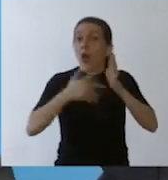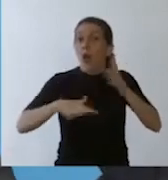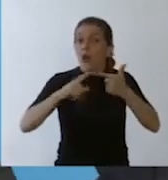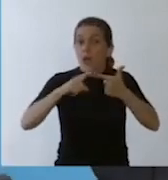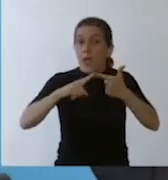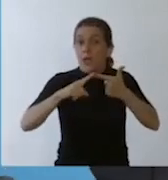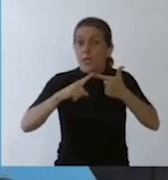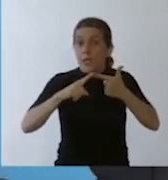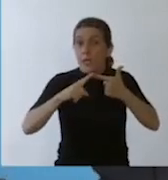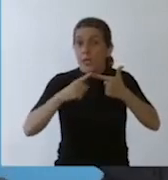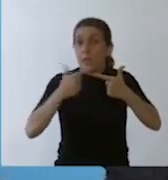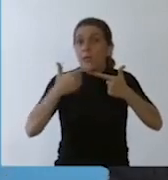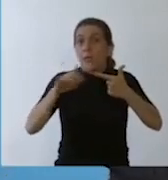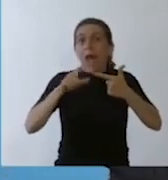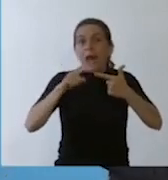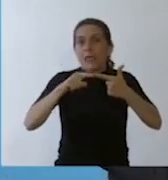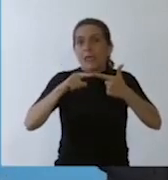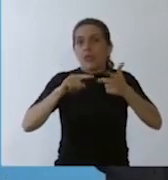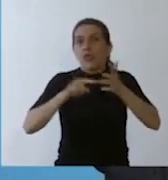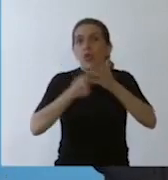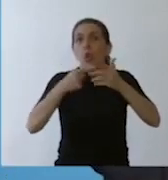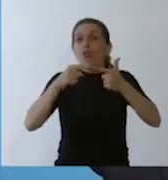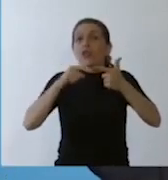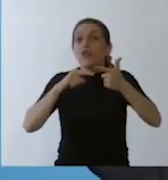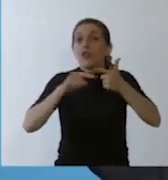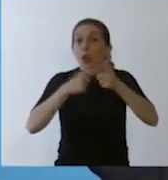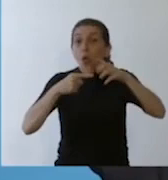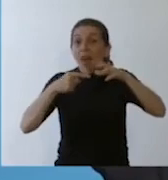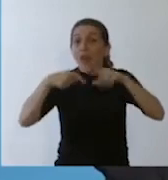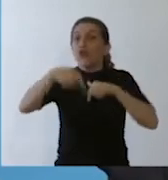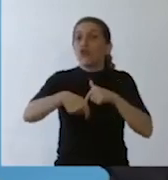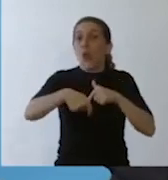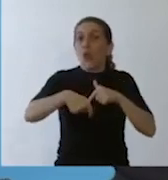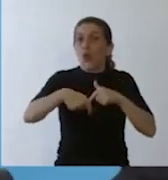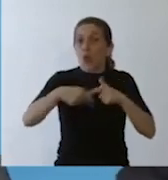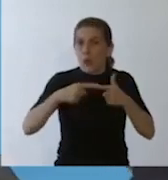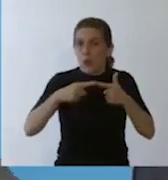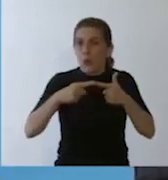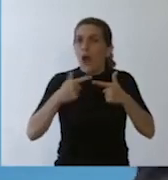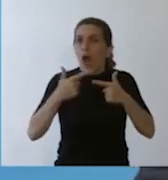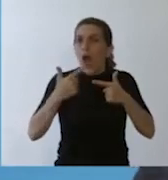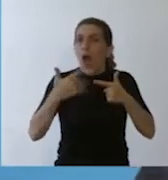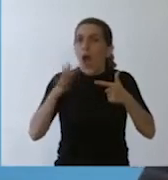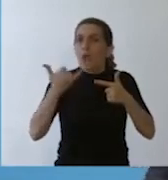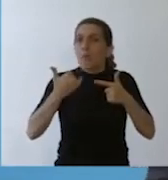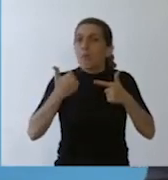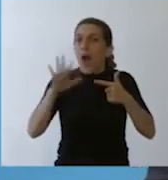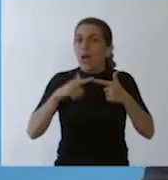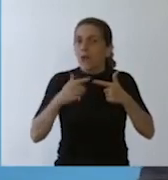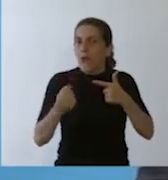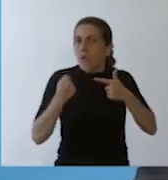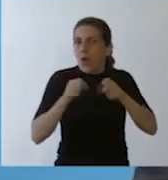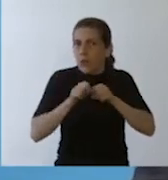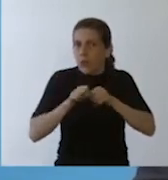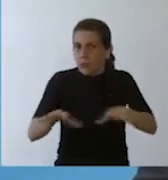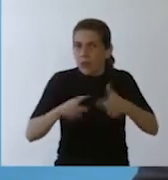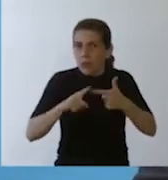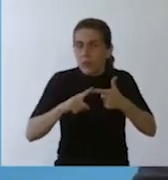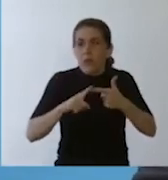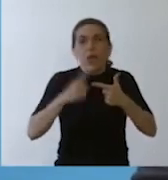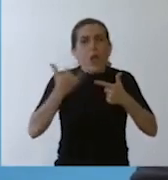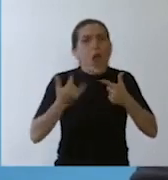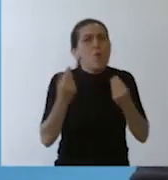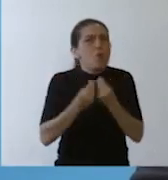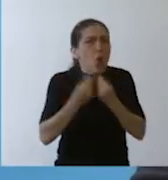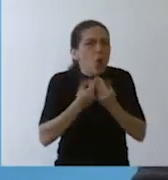todo en su distrito sur, tiene mucho más impacto y realmente hay muchos